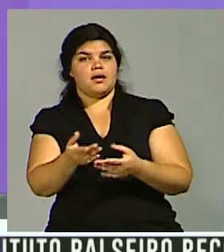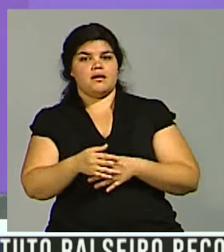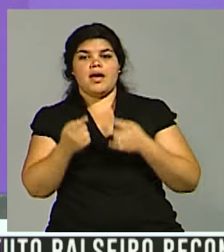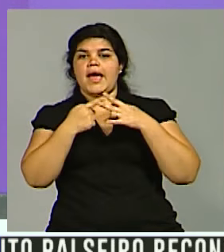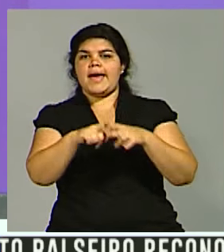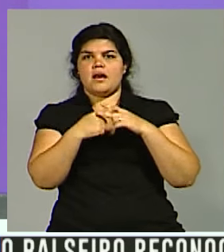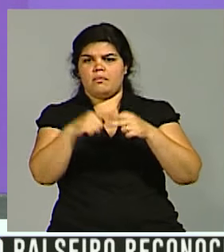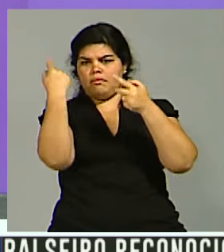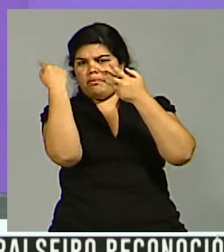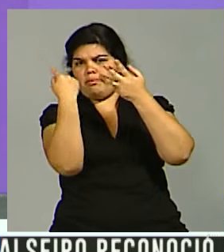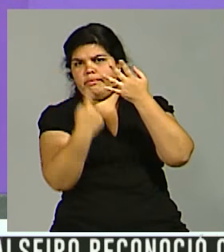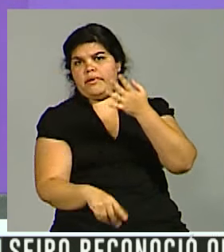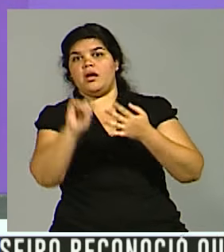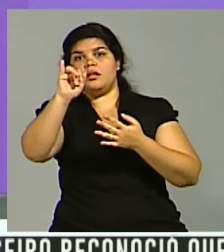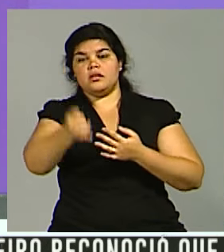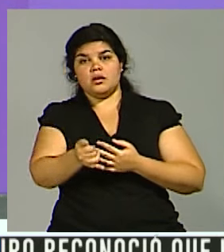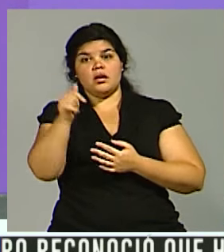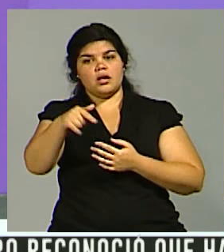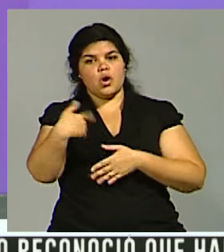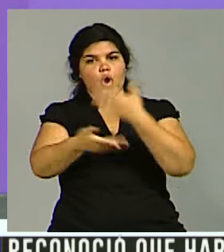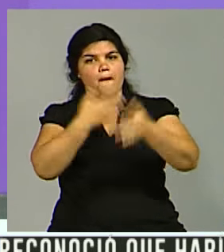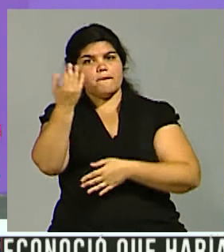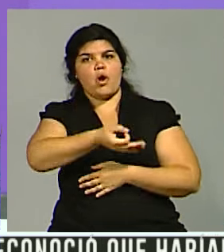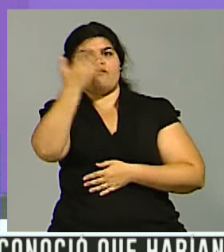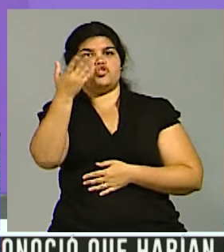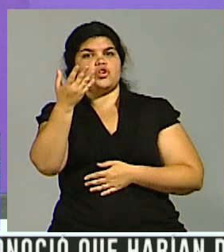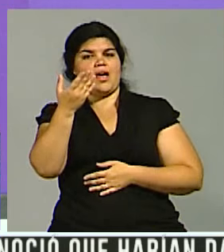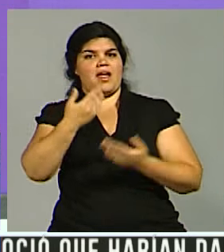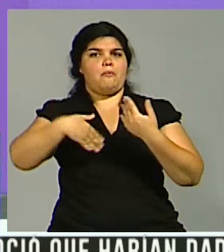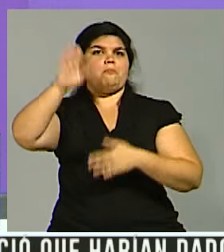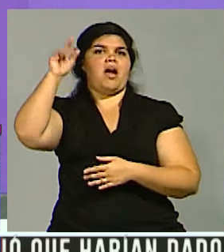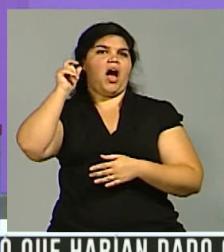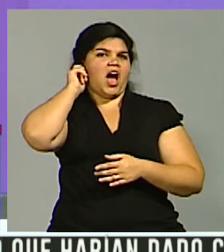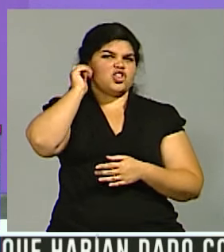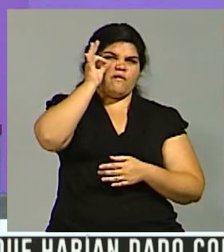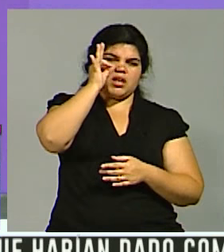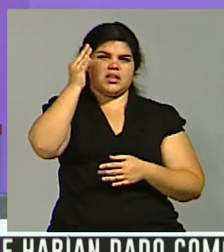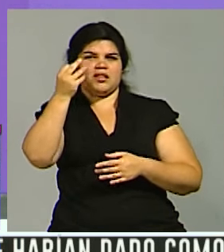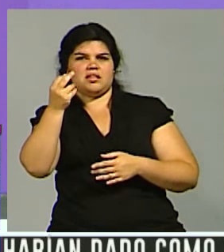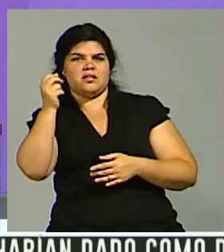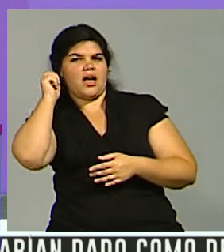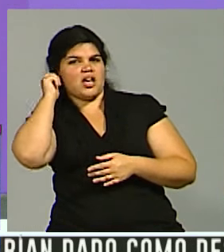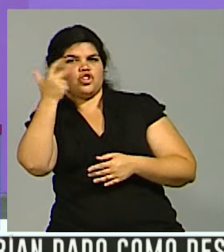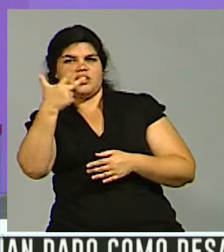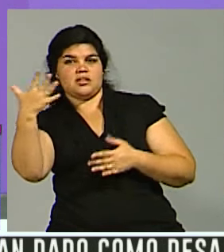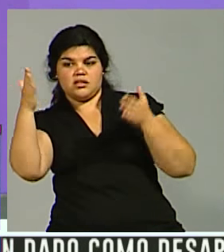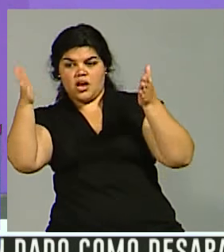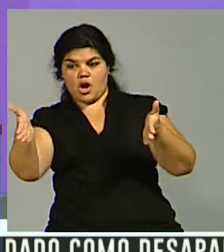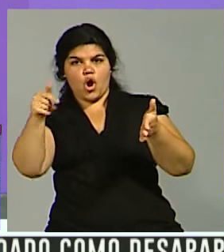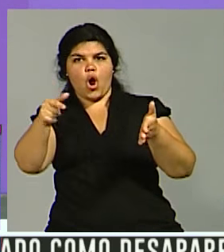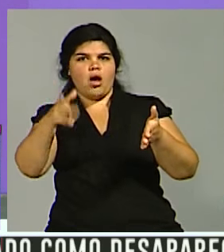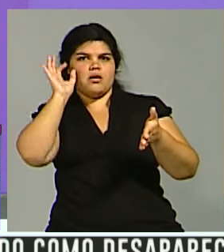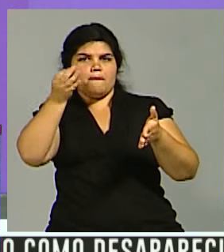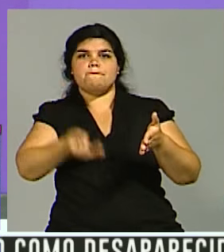herramientas tecnológicas y son más profesionales en esa edad, entre los 20 y los 35 años, con lo cual tienen cierto